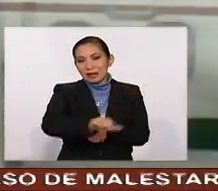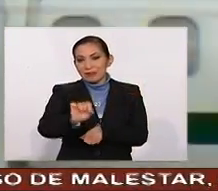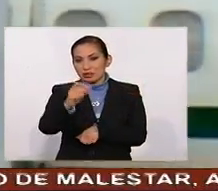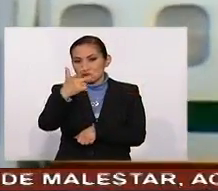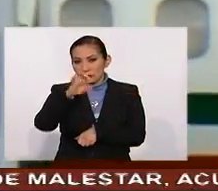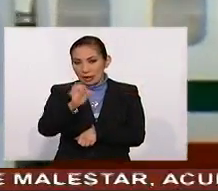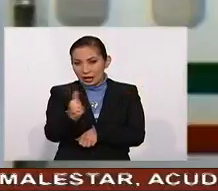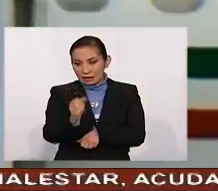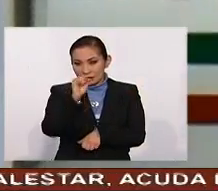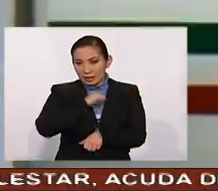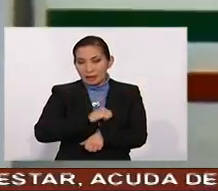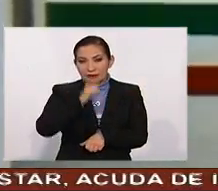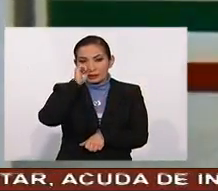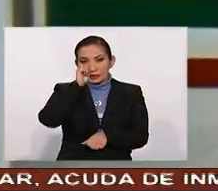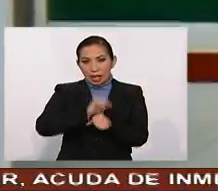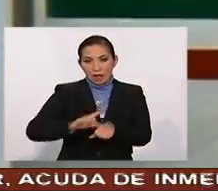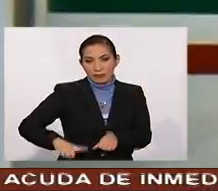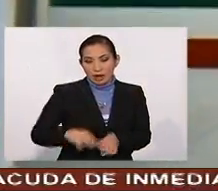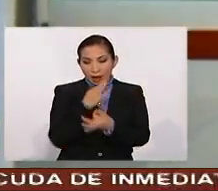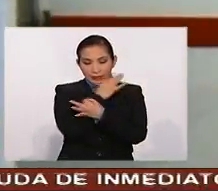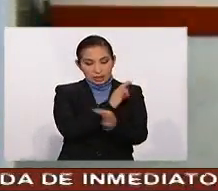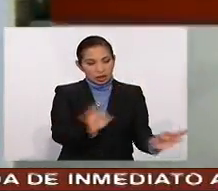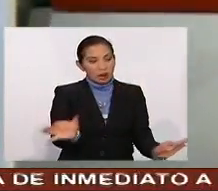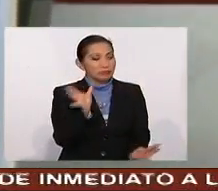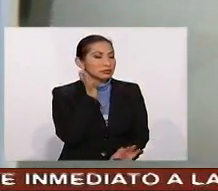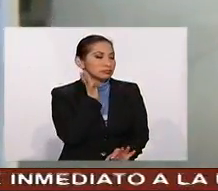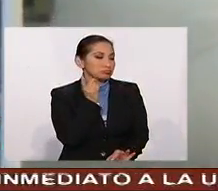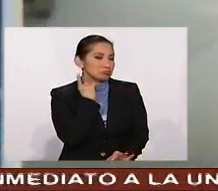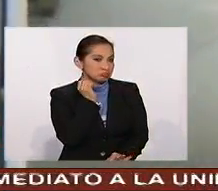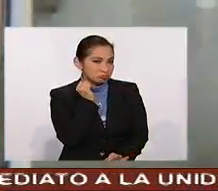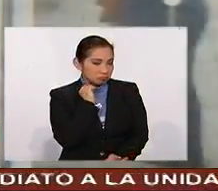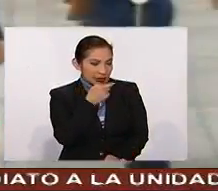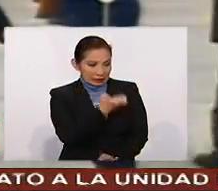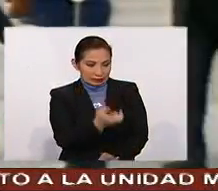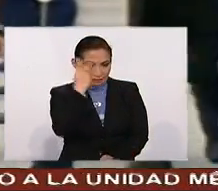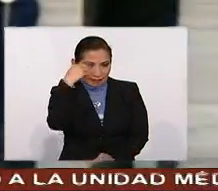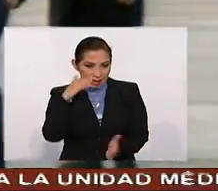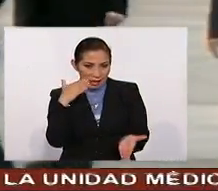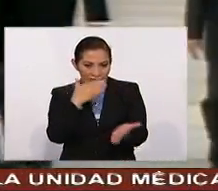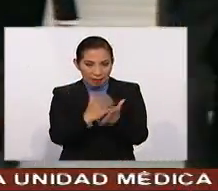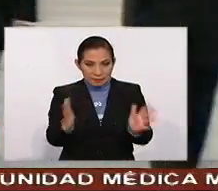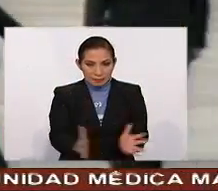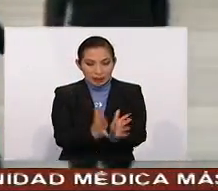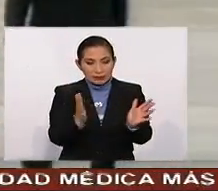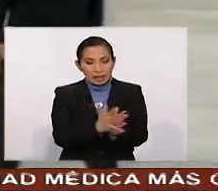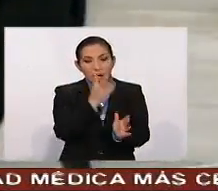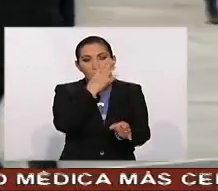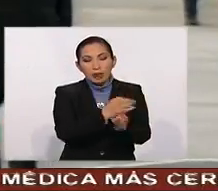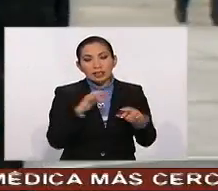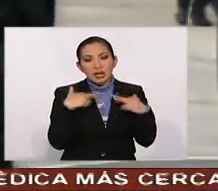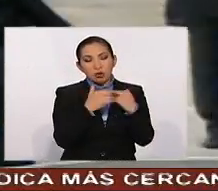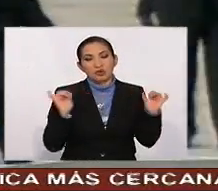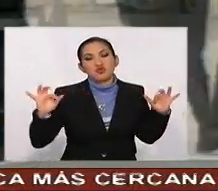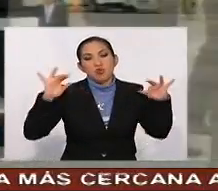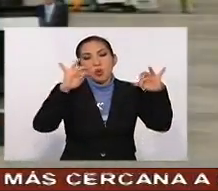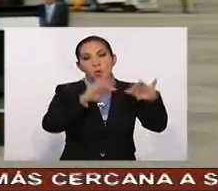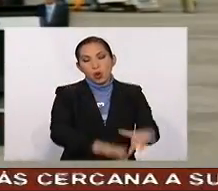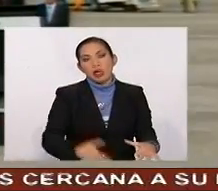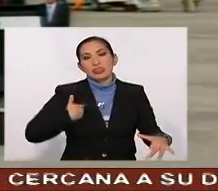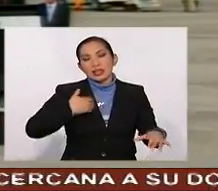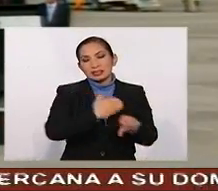enero. La Secretaría de Gobernación informó al Congreso sobre este viaje, donde el presidente participará en la cuarta cumbre de la Comunidad de